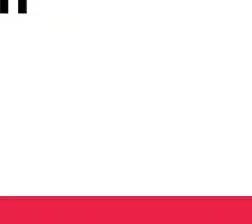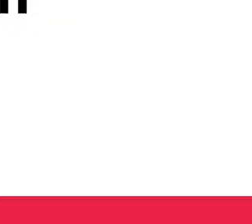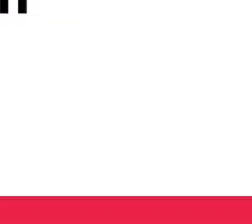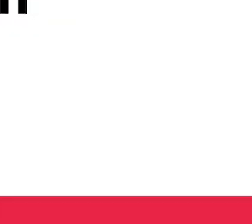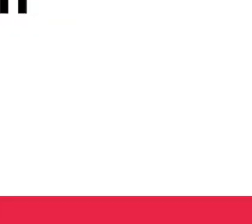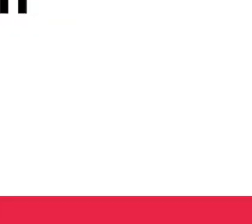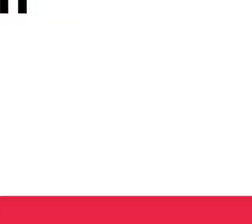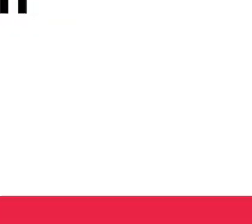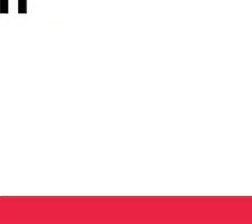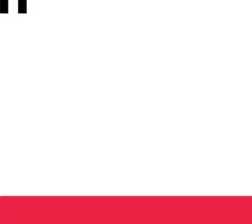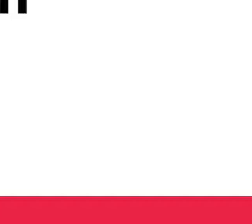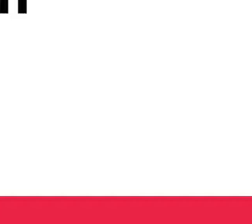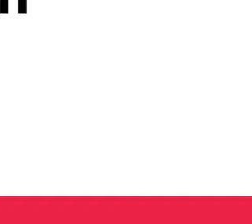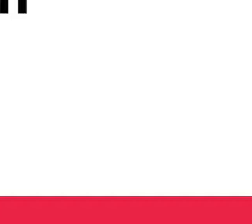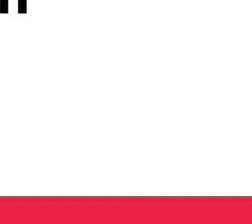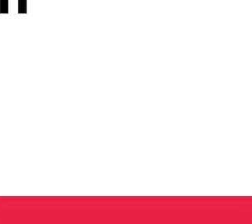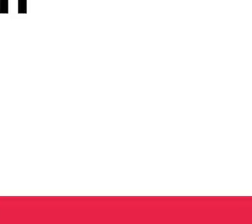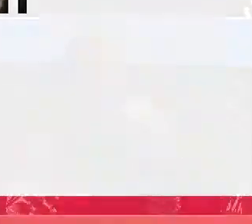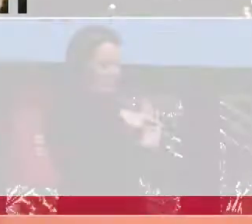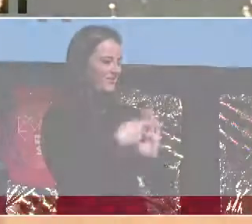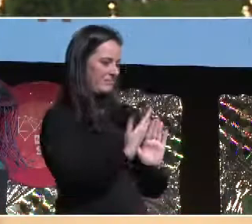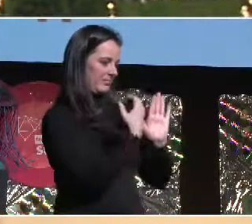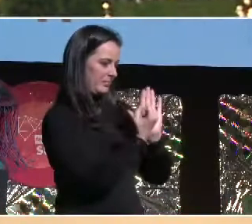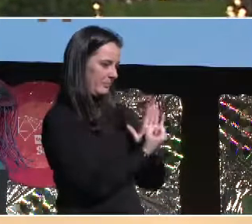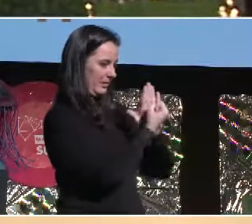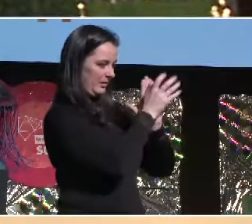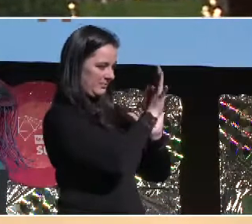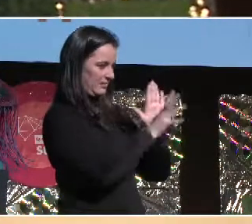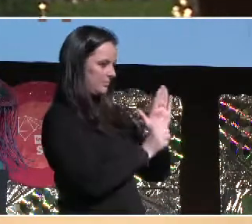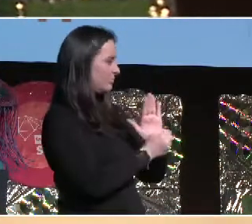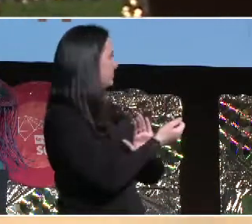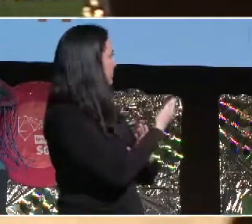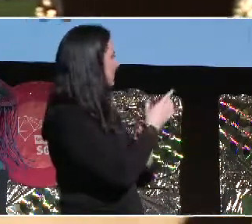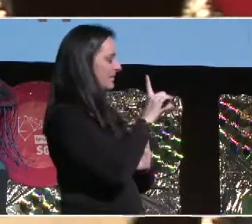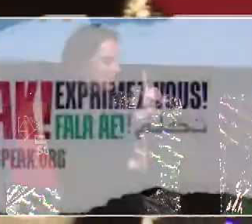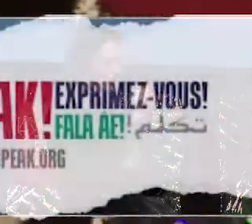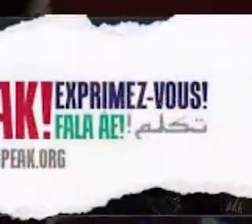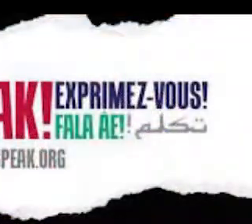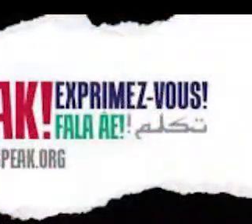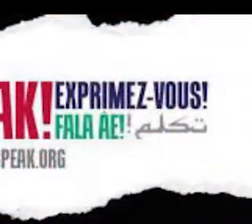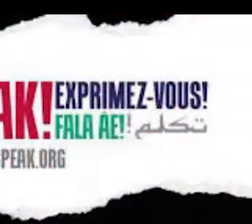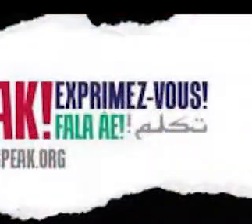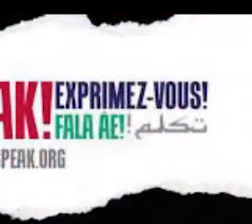para... Entonces, el proyecto del que les voy a hablar hoy se llama Data Shift,